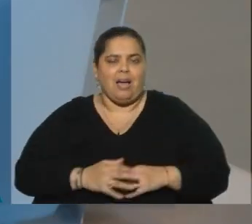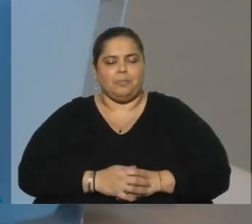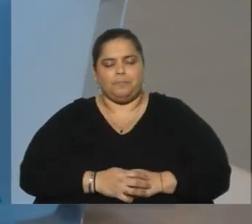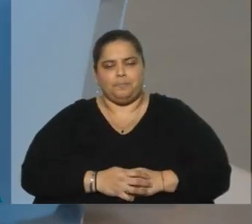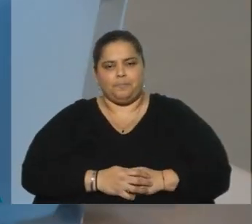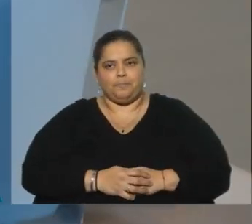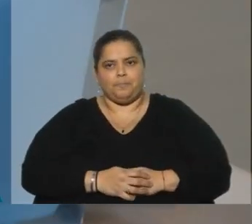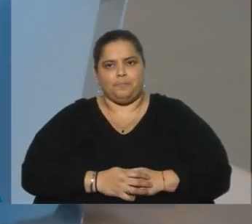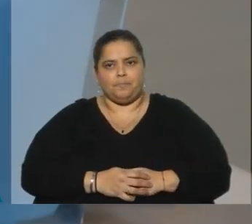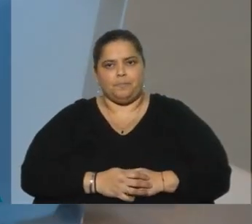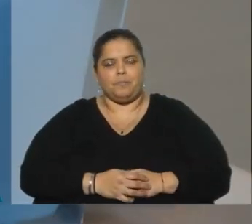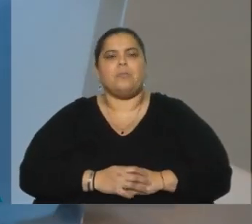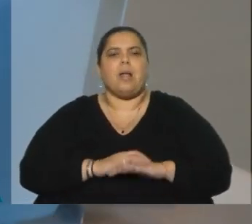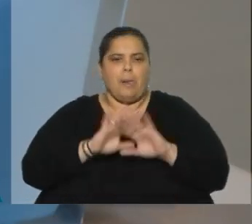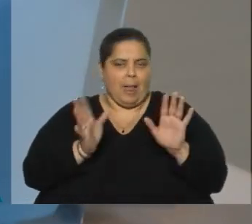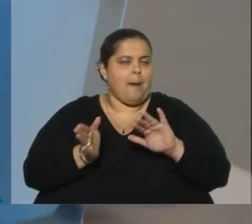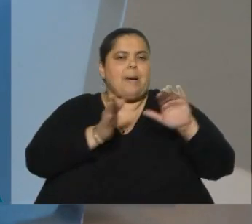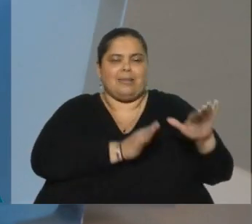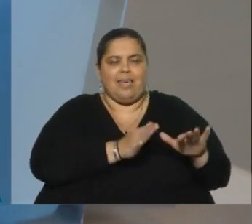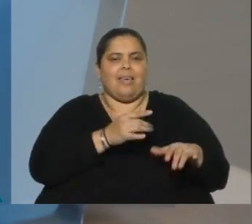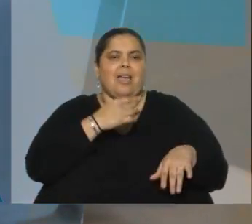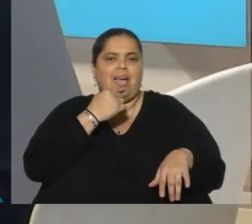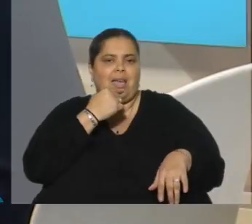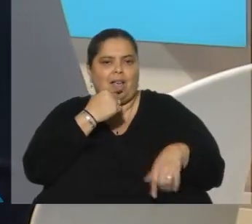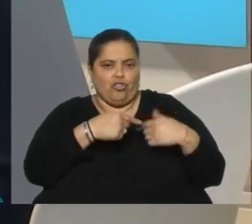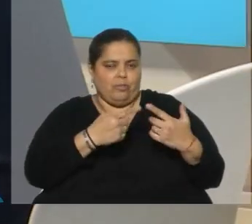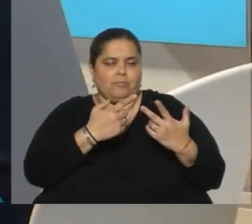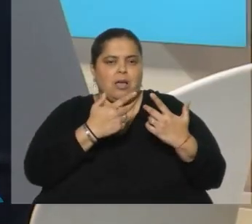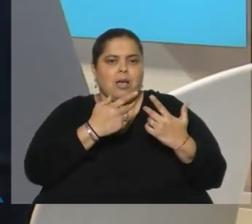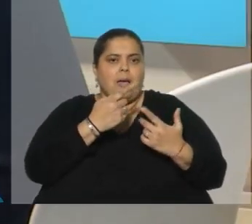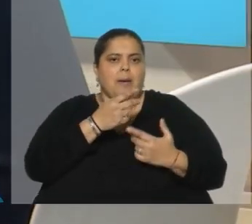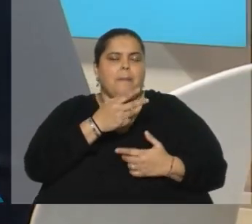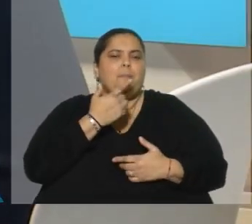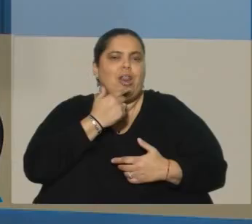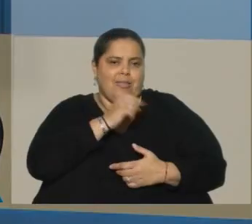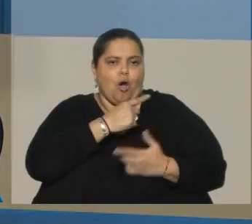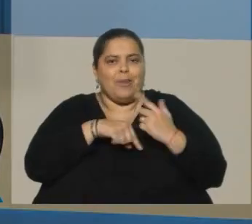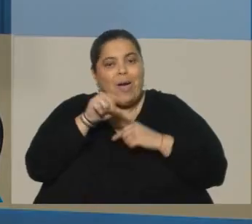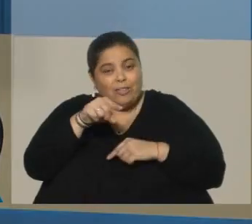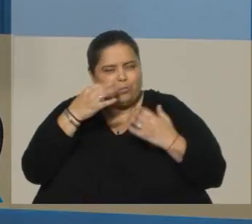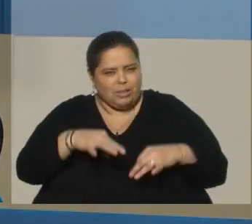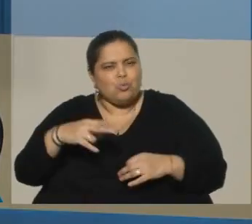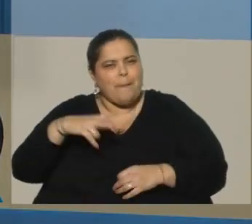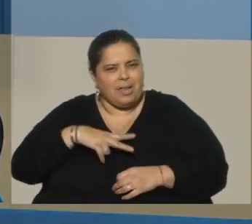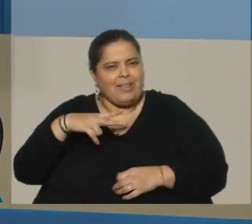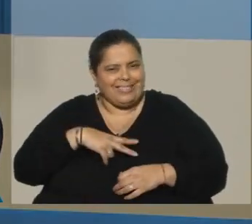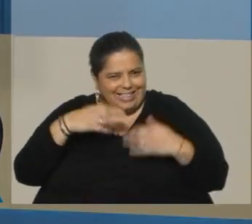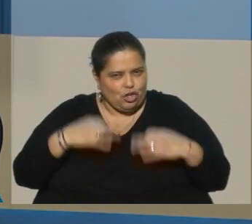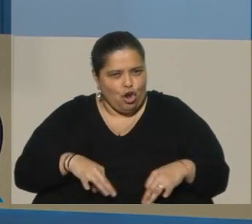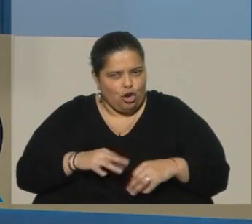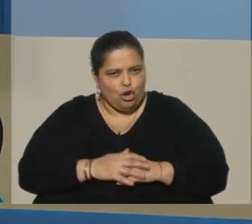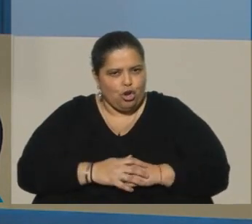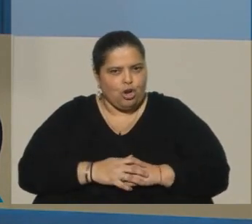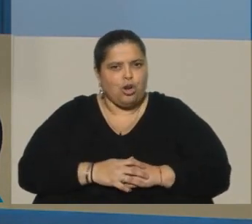Más allá de consideraciones políticas que hacía Costa, ¿es una privatización esto al final? A ver, Leo,